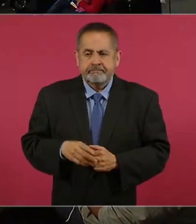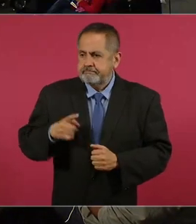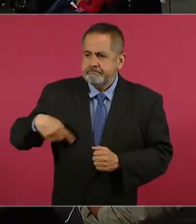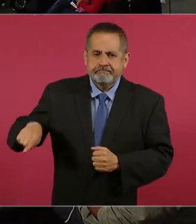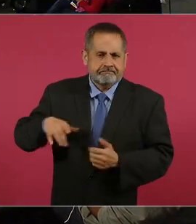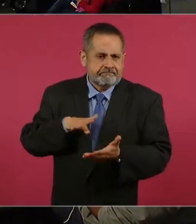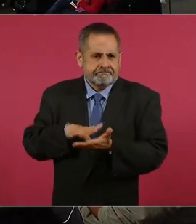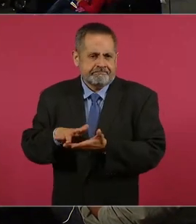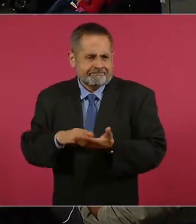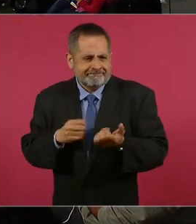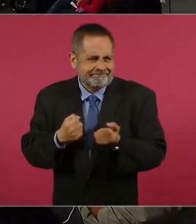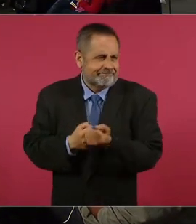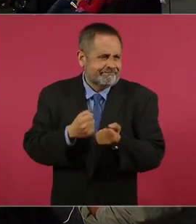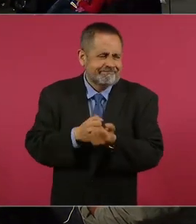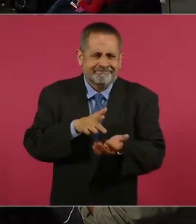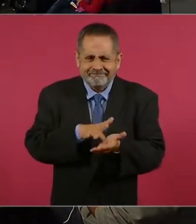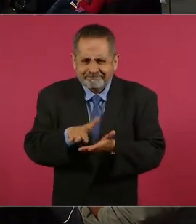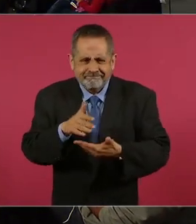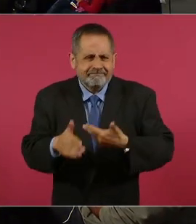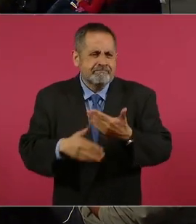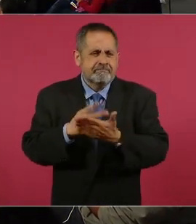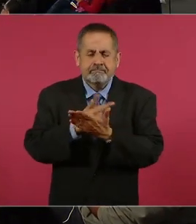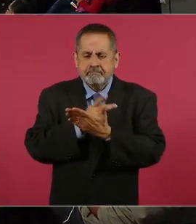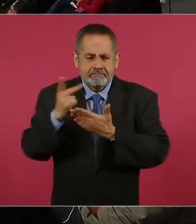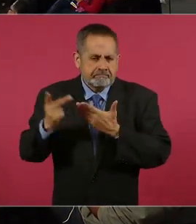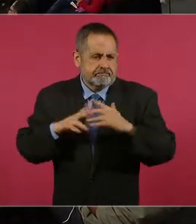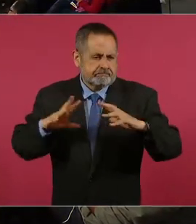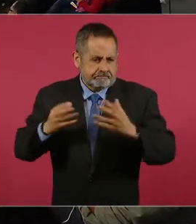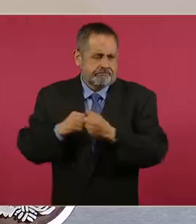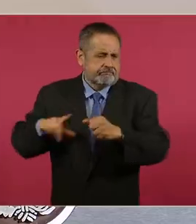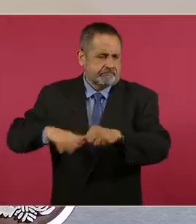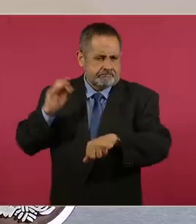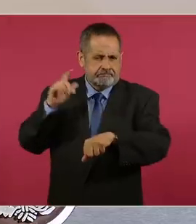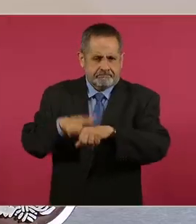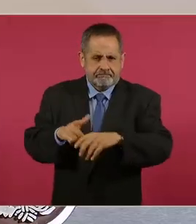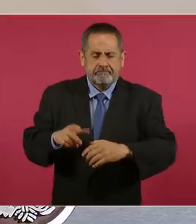impulsan los programas sociales del Gobierno Federal.